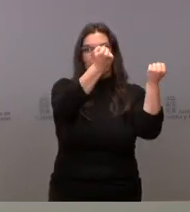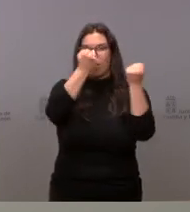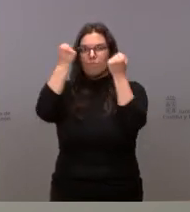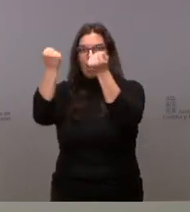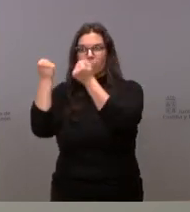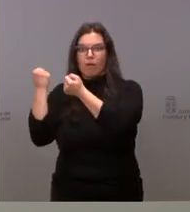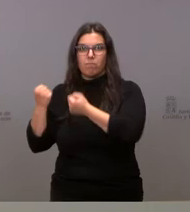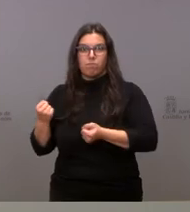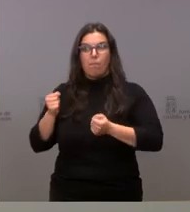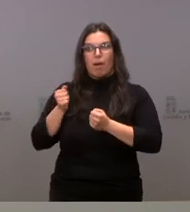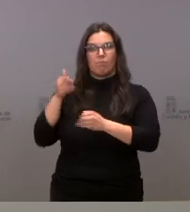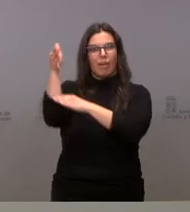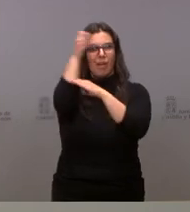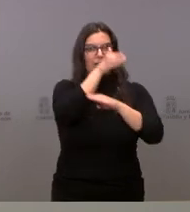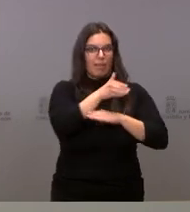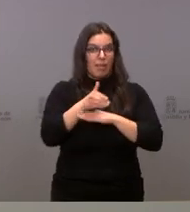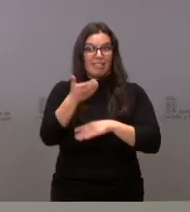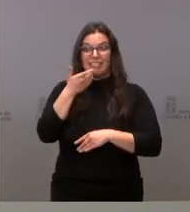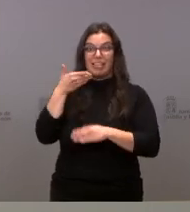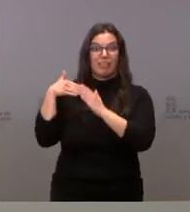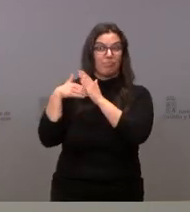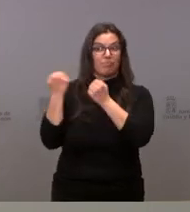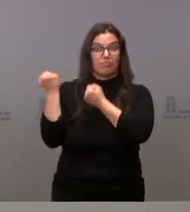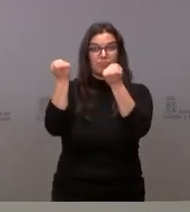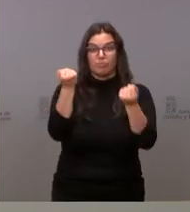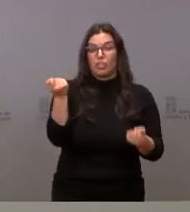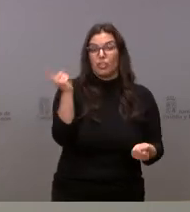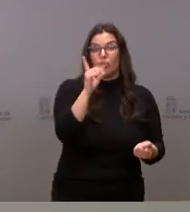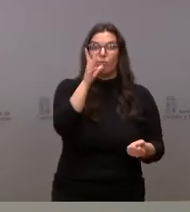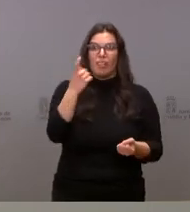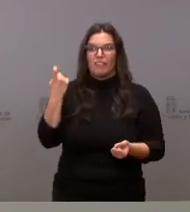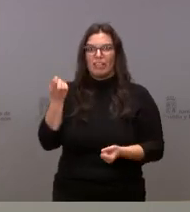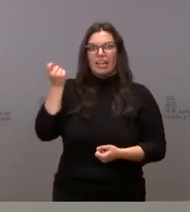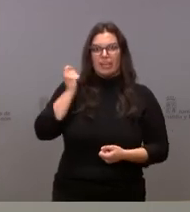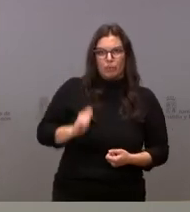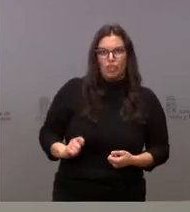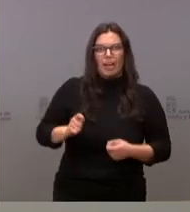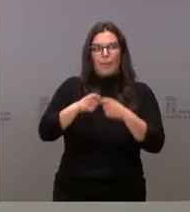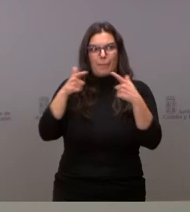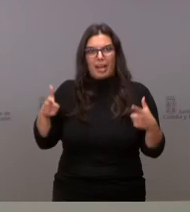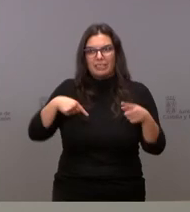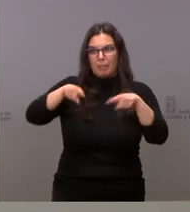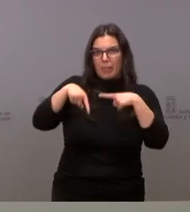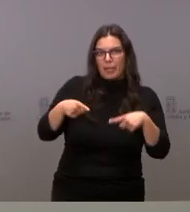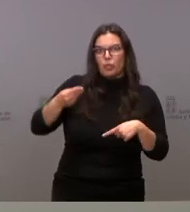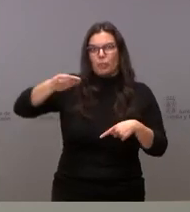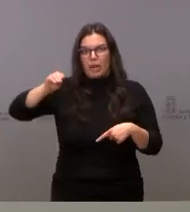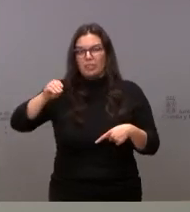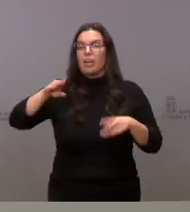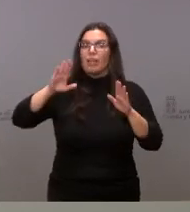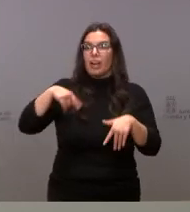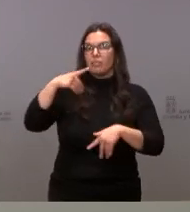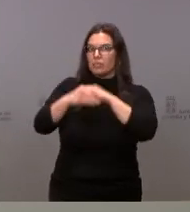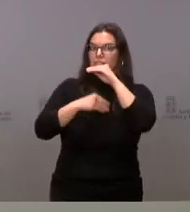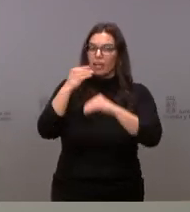difícil en si no se hace de esta manera el poderlo hacer porque se requeriría mucho más personal mucho más desplazamientos y con esto pues se está haciendo no